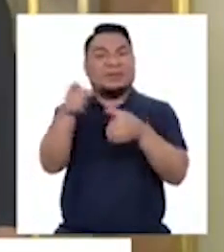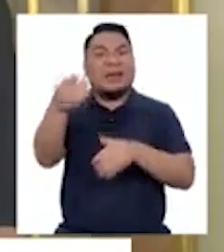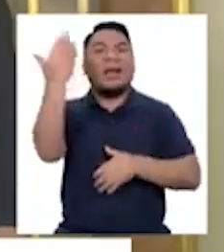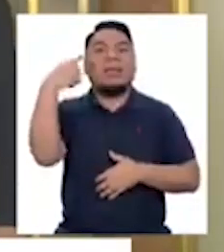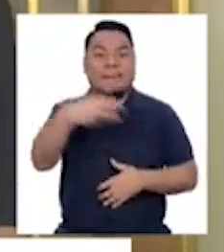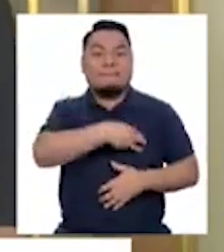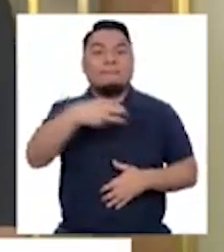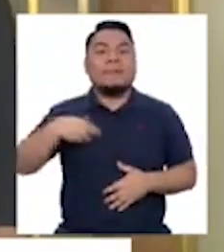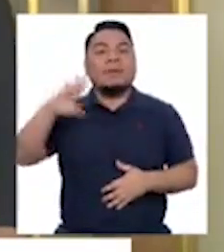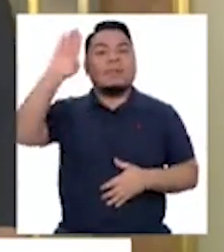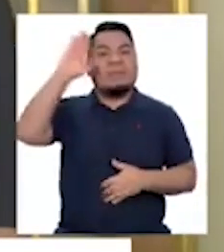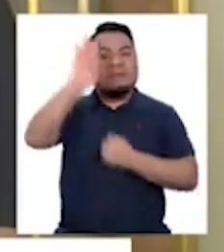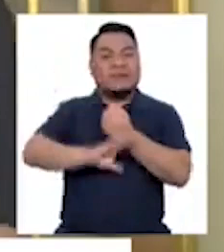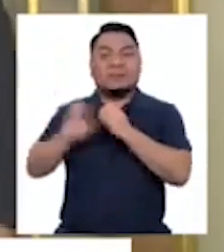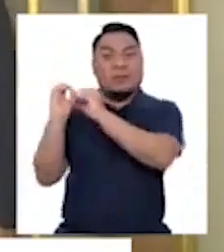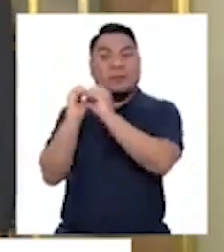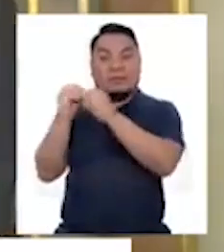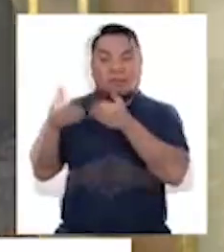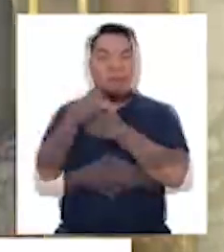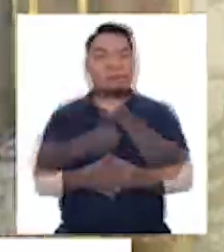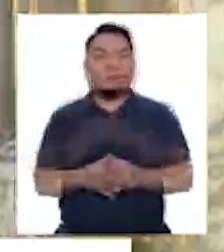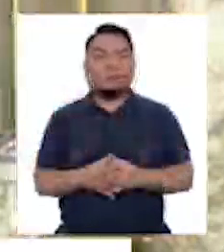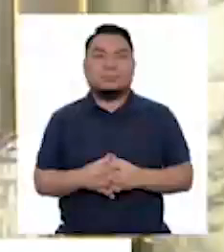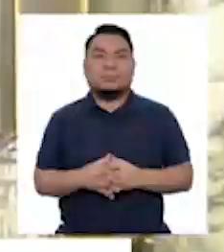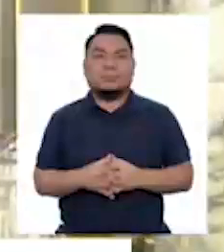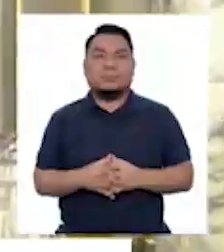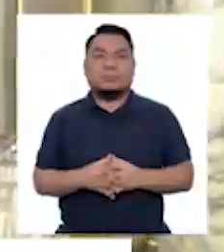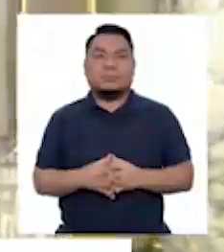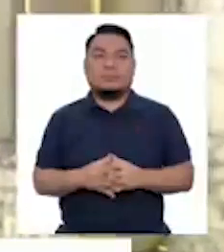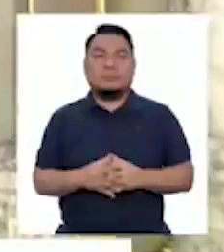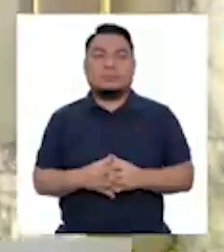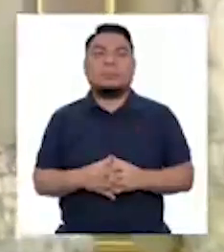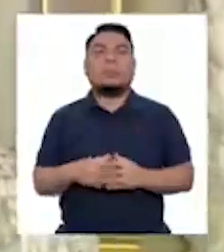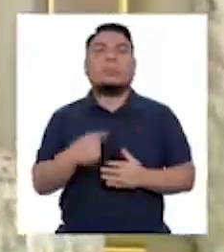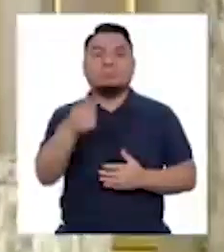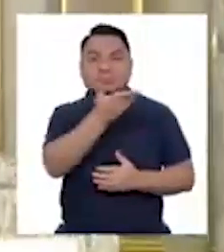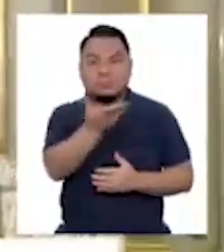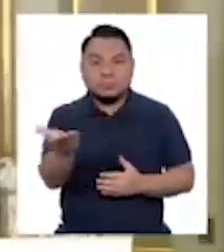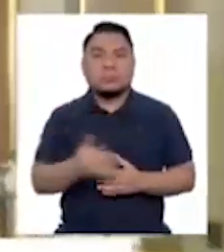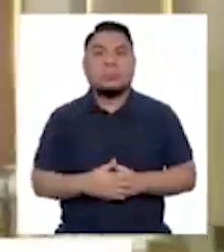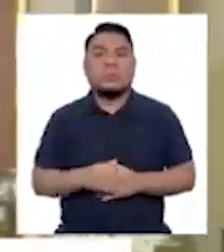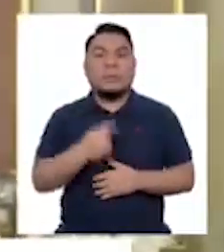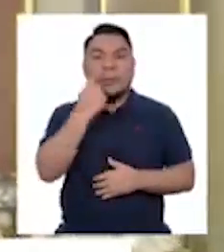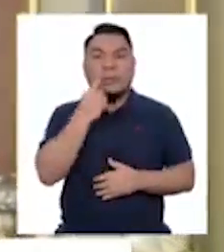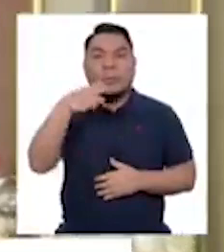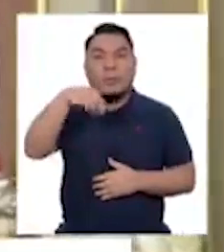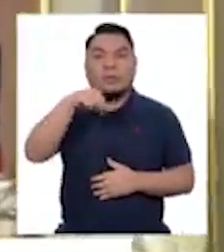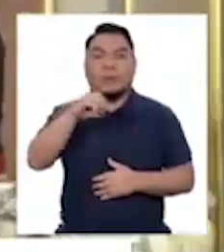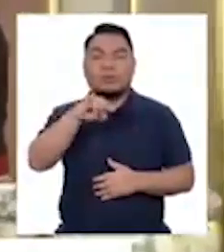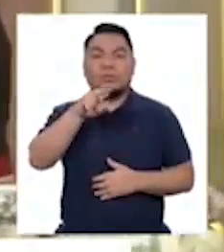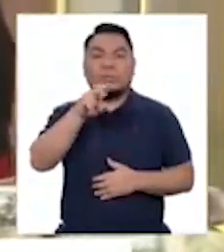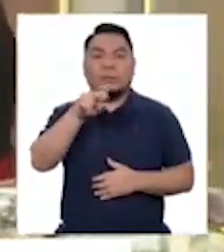desempeñado como ministro de defensa desde octubre del año pasado, es licenciado. Ciudadano Mario